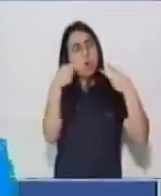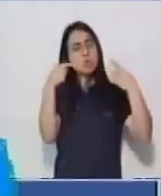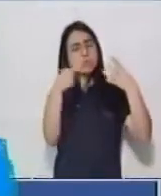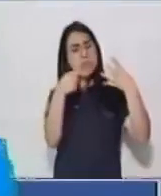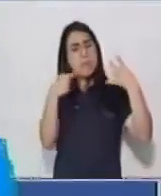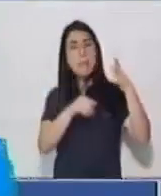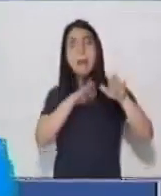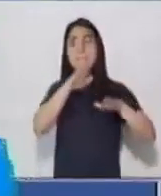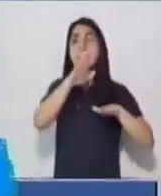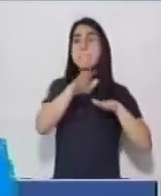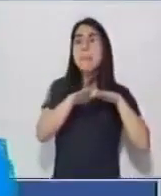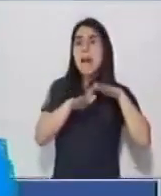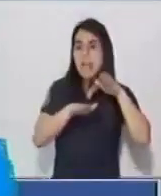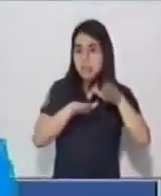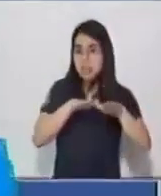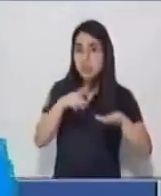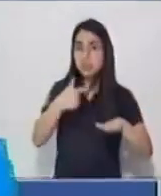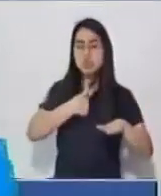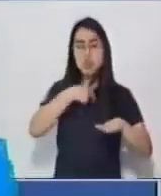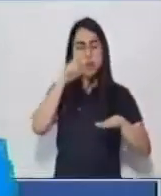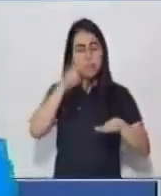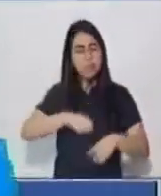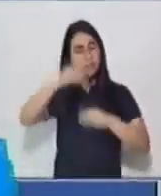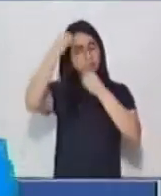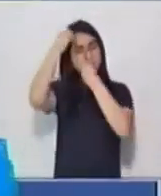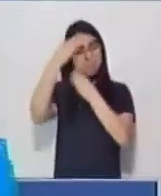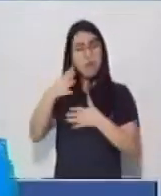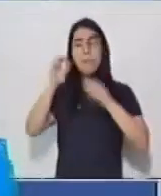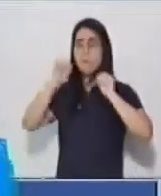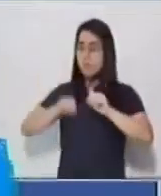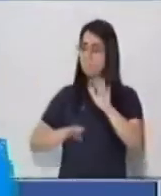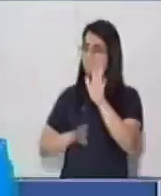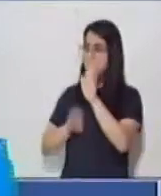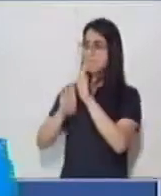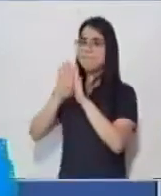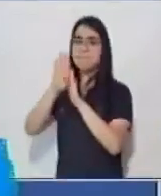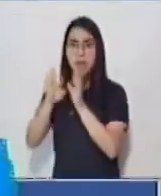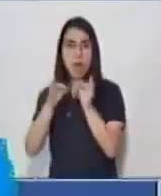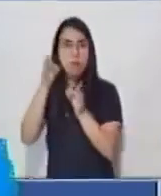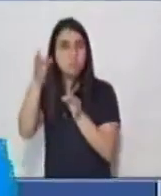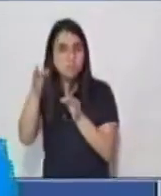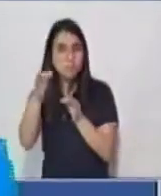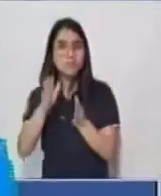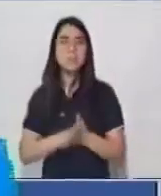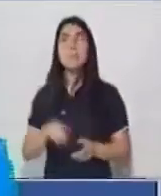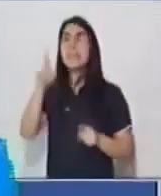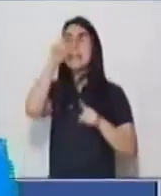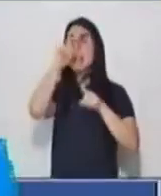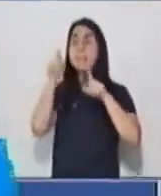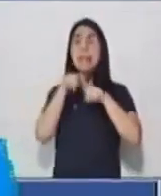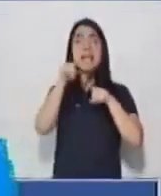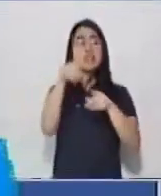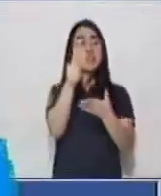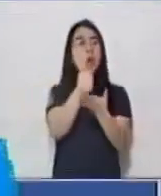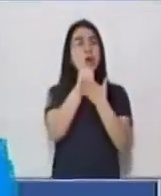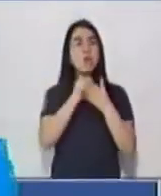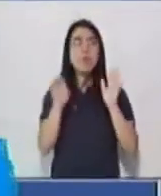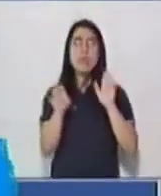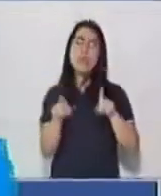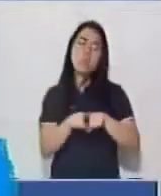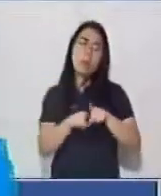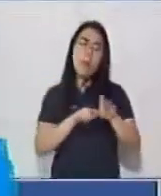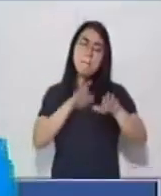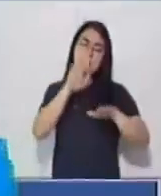Muestra pasos a seguir. El texto instructivo nos muestra pasos a seguir detallados para lograr el éxito.